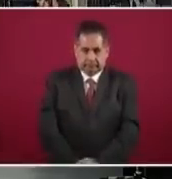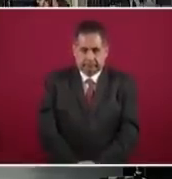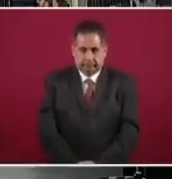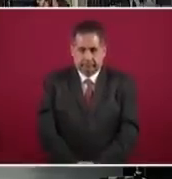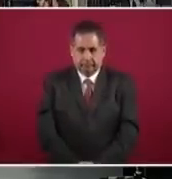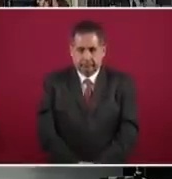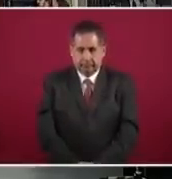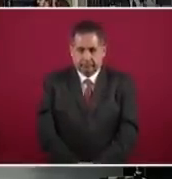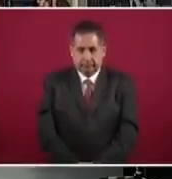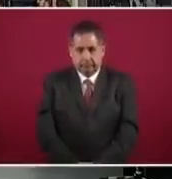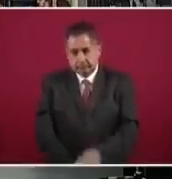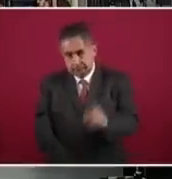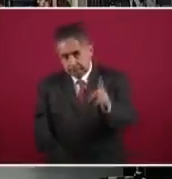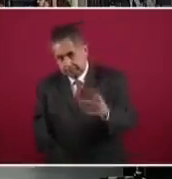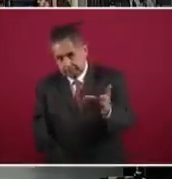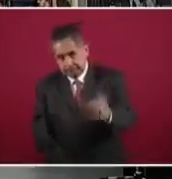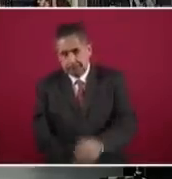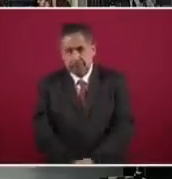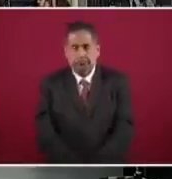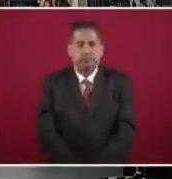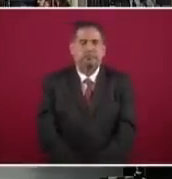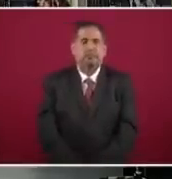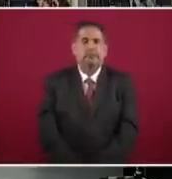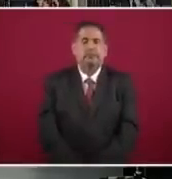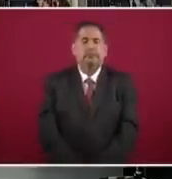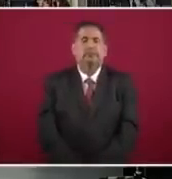Otra sobre el tema, allá atrás.